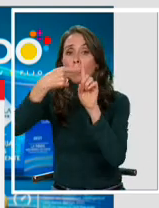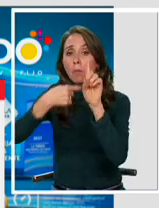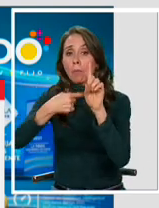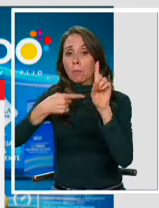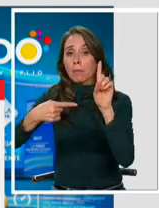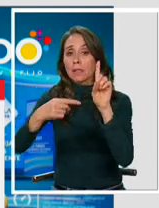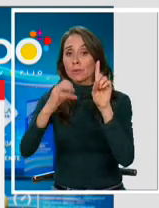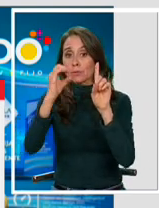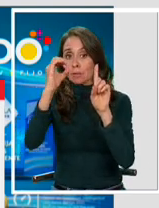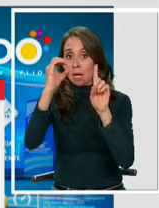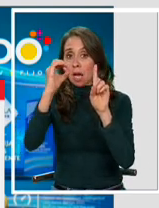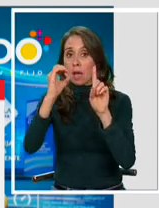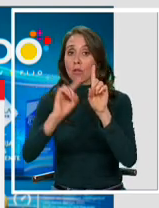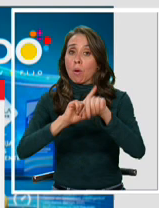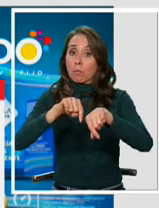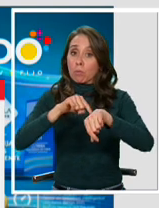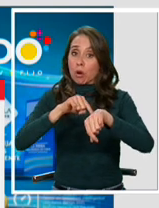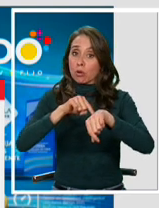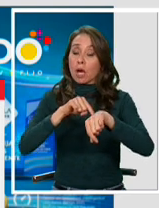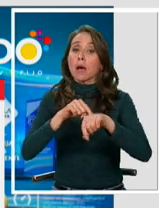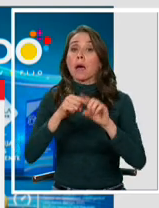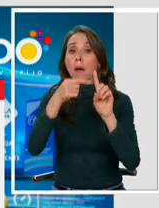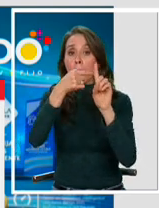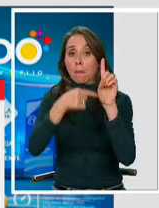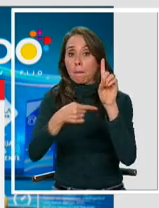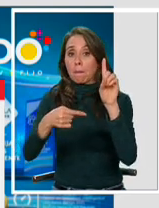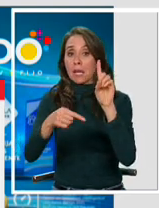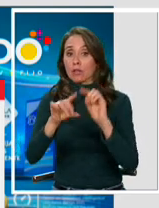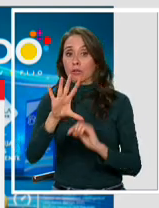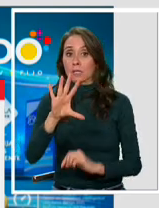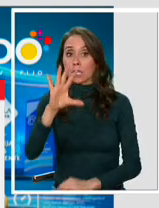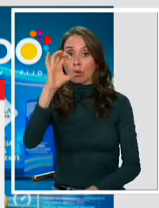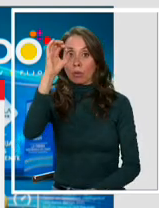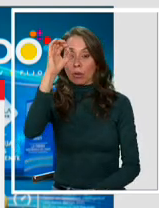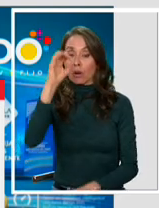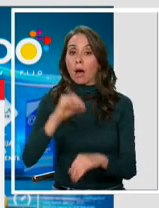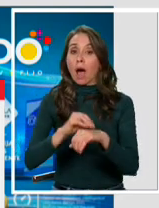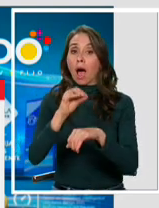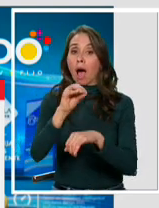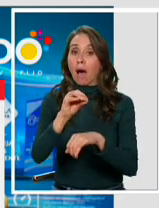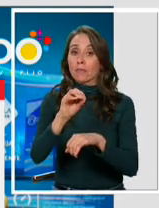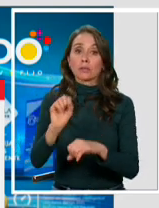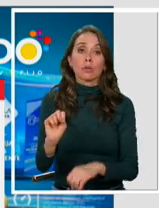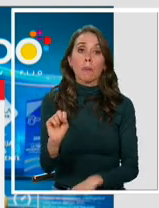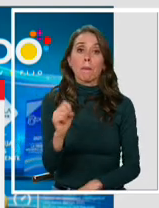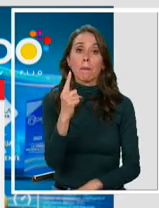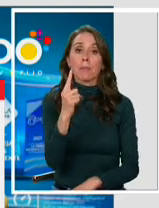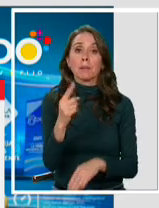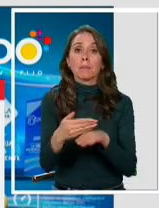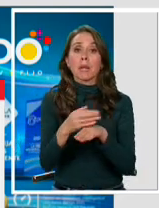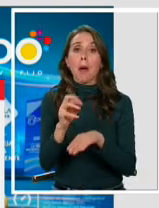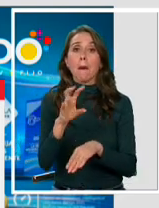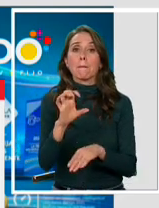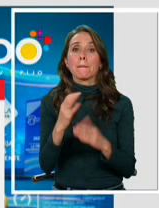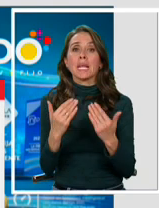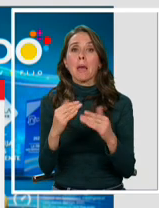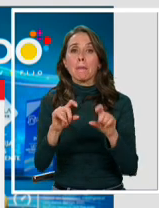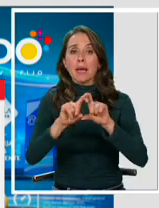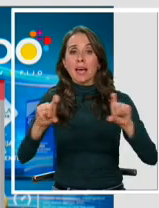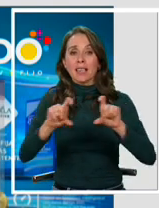grados en algunas zonas hablado incluso de 5 gr bajo cer además se ha decretado la primera preemergencia